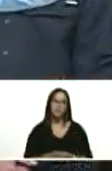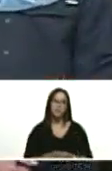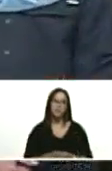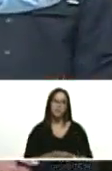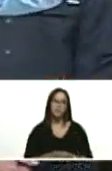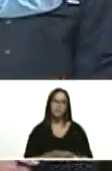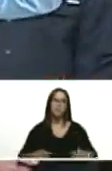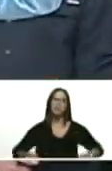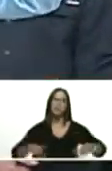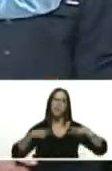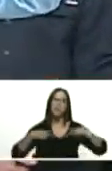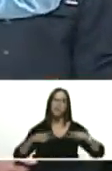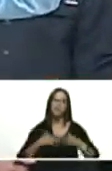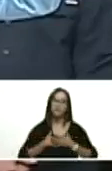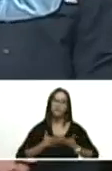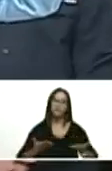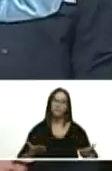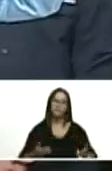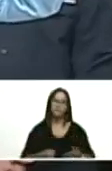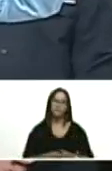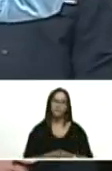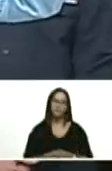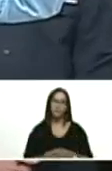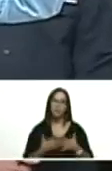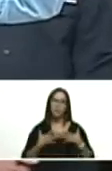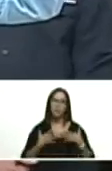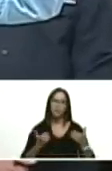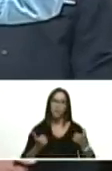su vida y su salud.